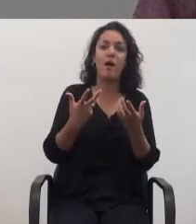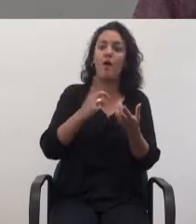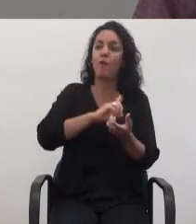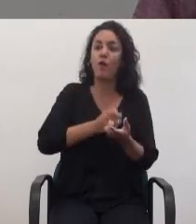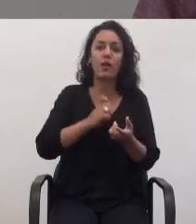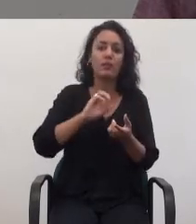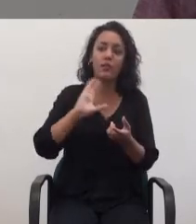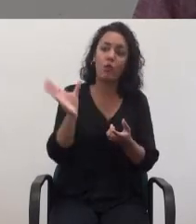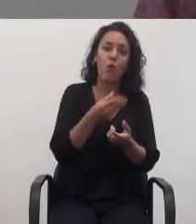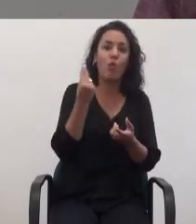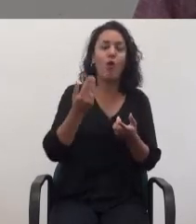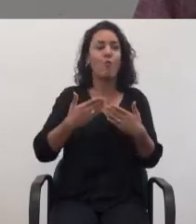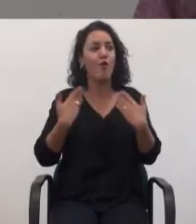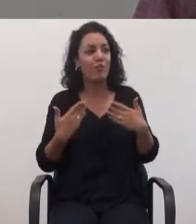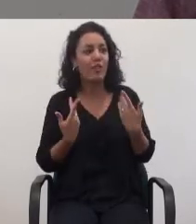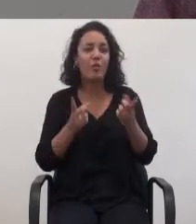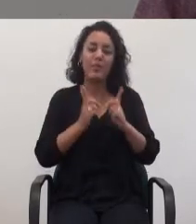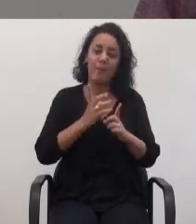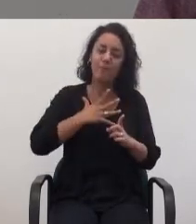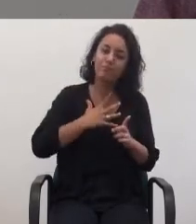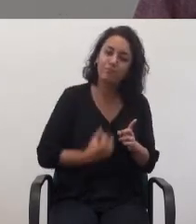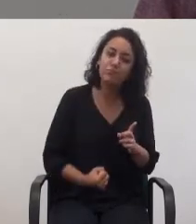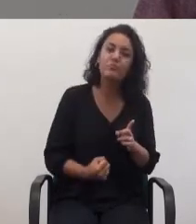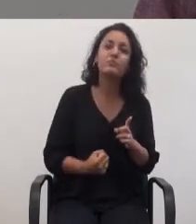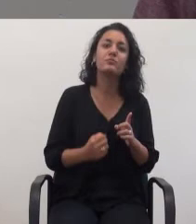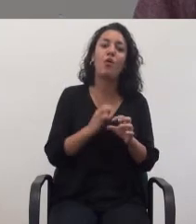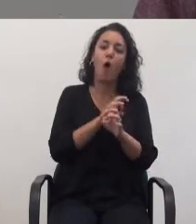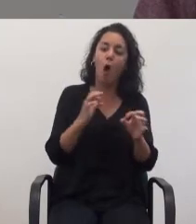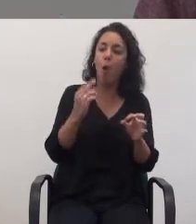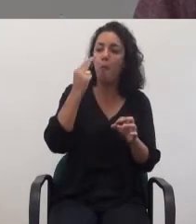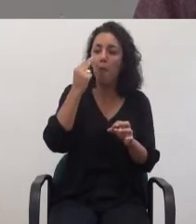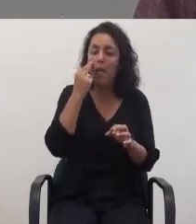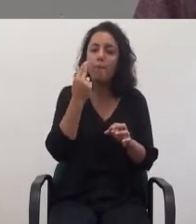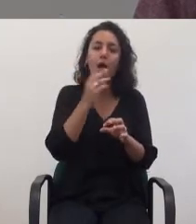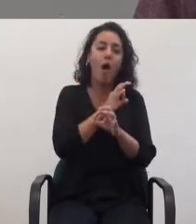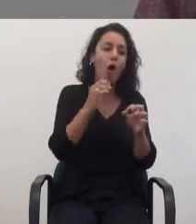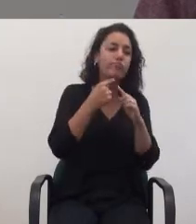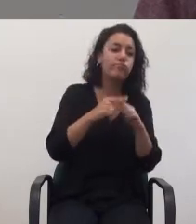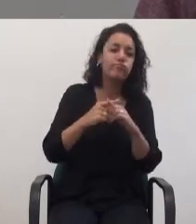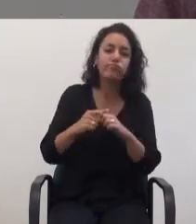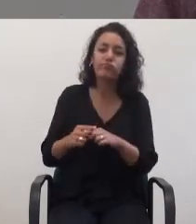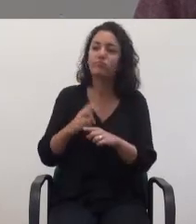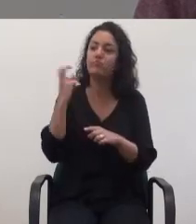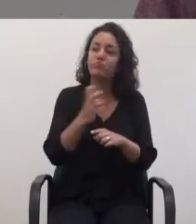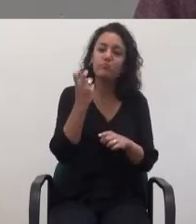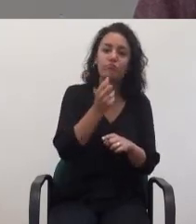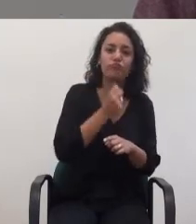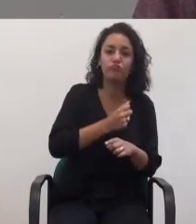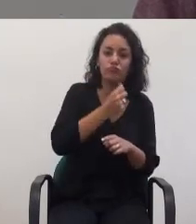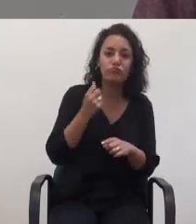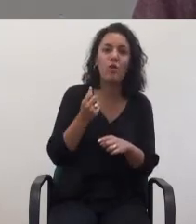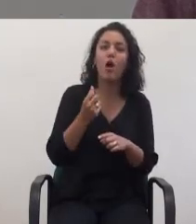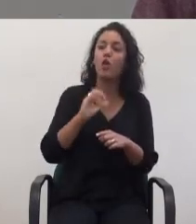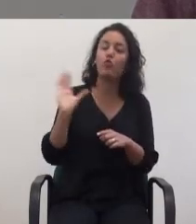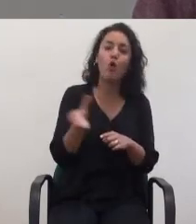y las angustias y los líos o las cuestiones de resolver, ¿no? Se hace también bastante mala sangre,